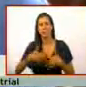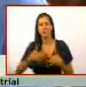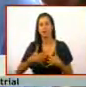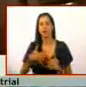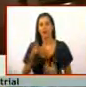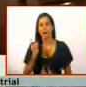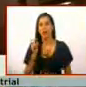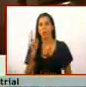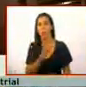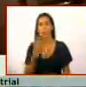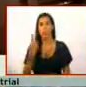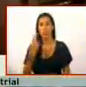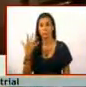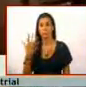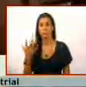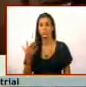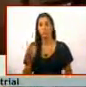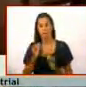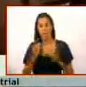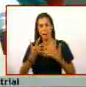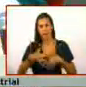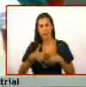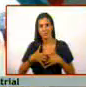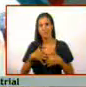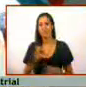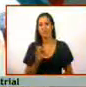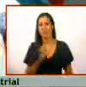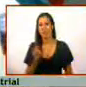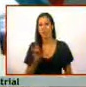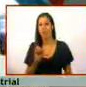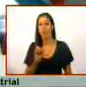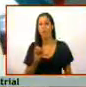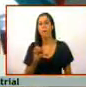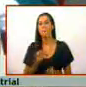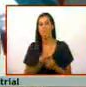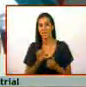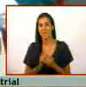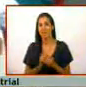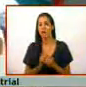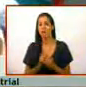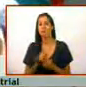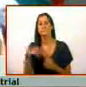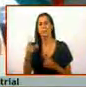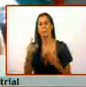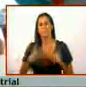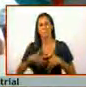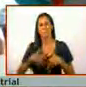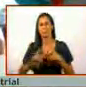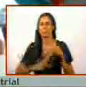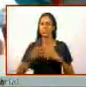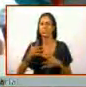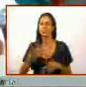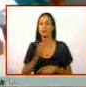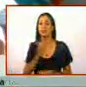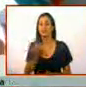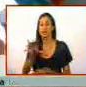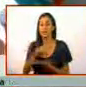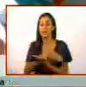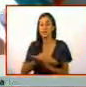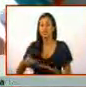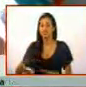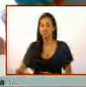un compromiso con Ferrominera. Vamos a construir la segunda planta de Pella, es decir, una planta que va a producir aproximadamente 3